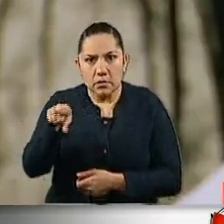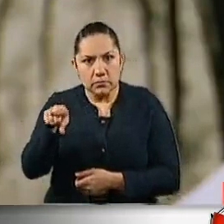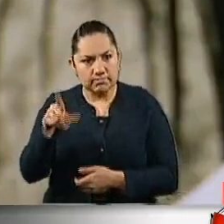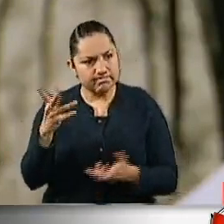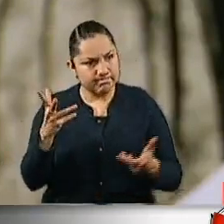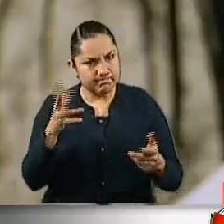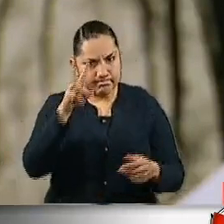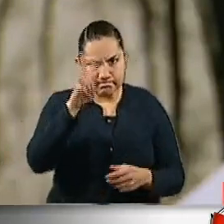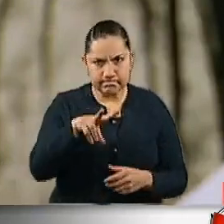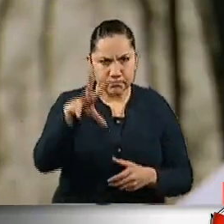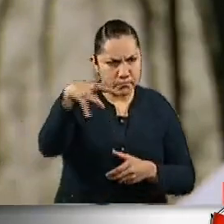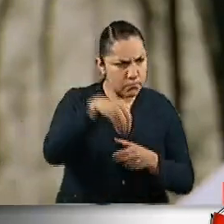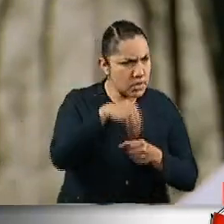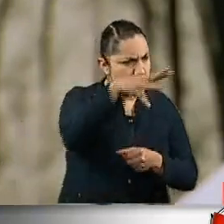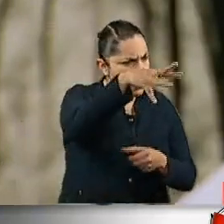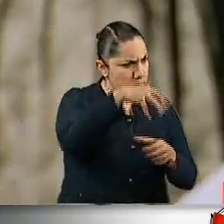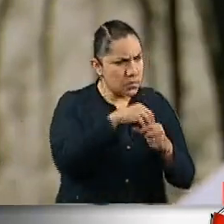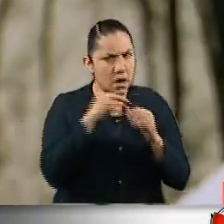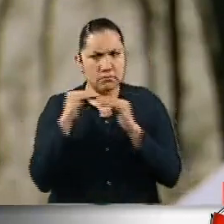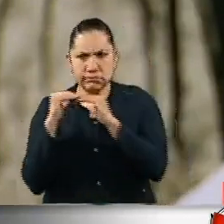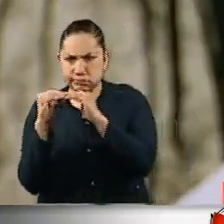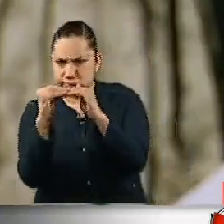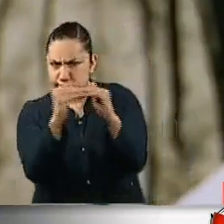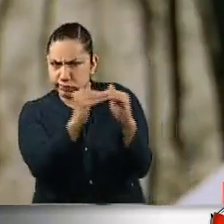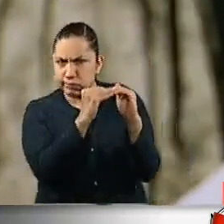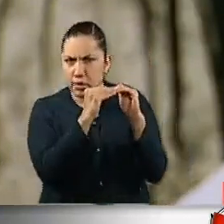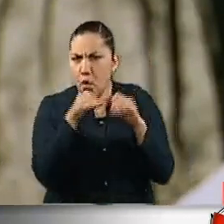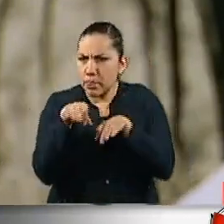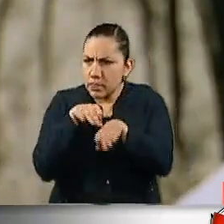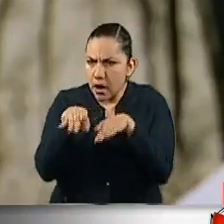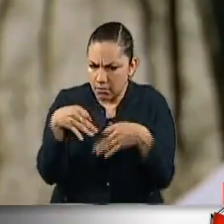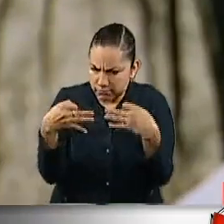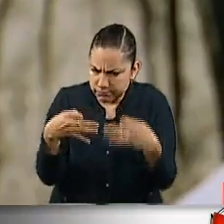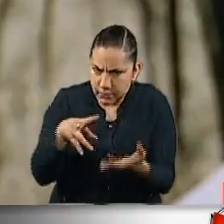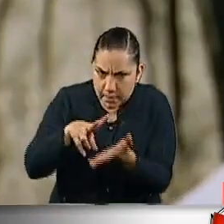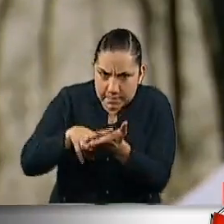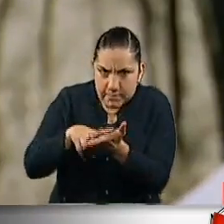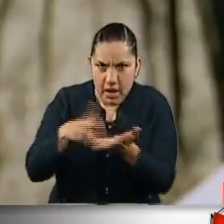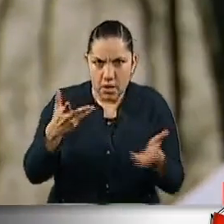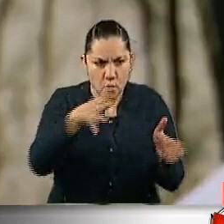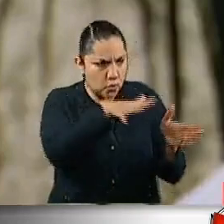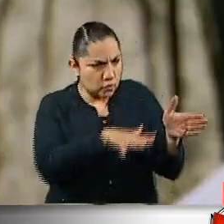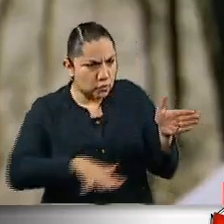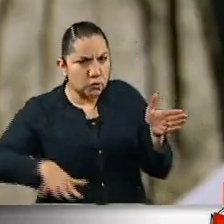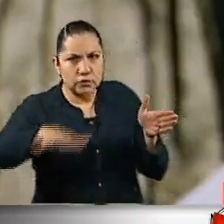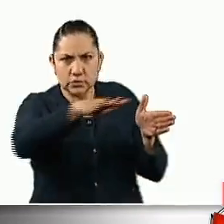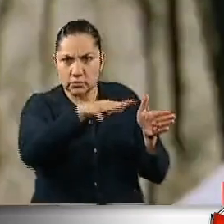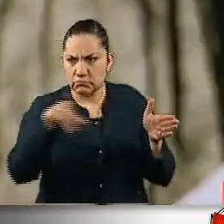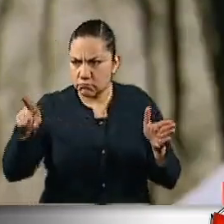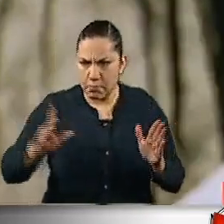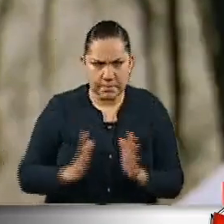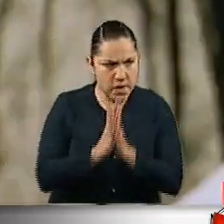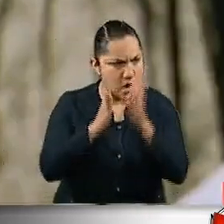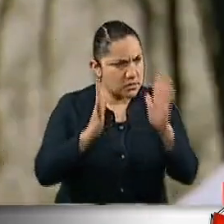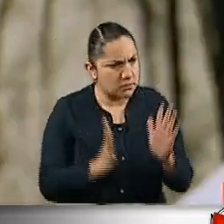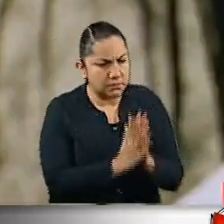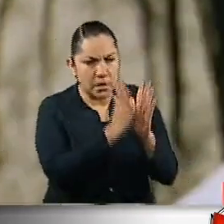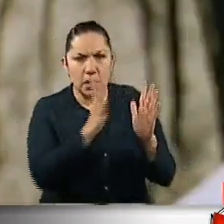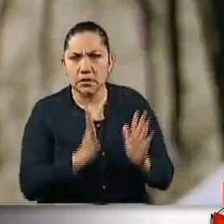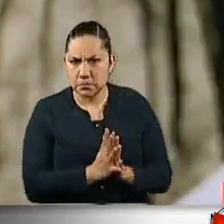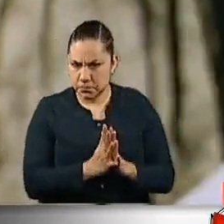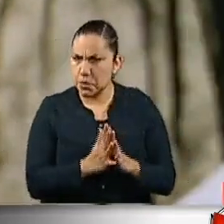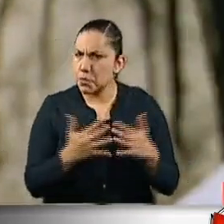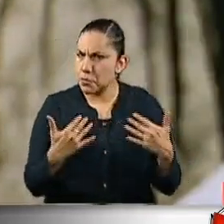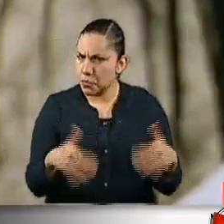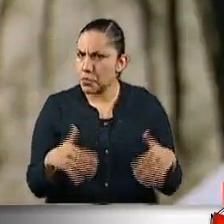más equilibrado, un trabajo más digno, un trabajo más fuerte en la sociedad y con mucha mayor presencia. Fue también,